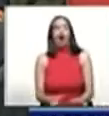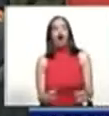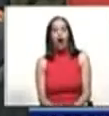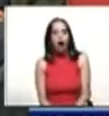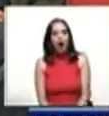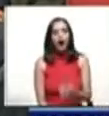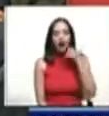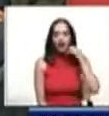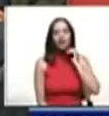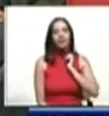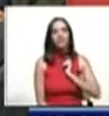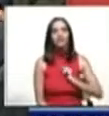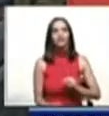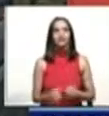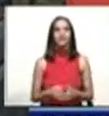pretencioso.